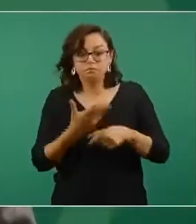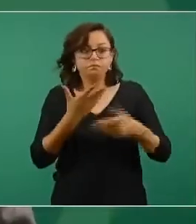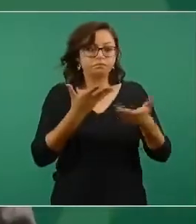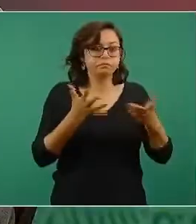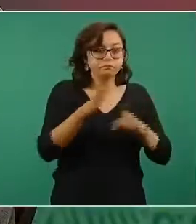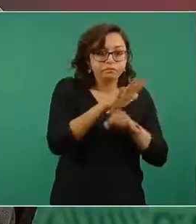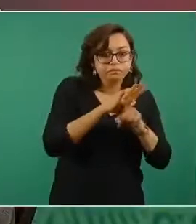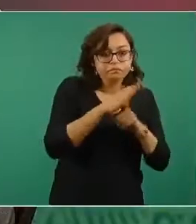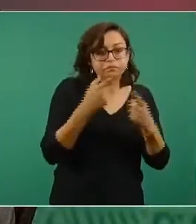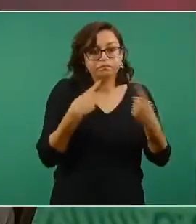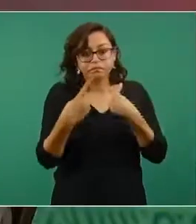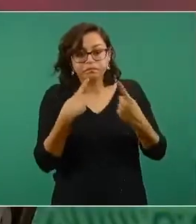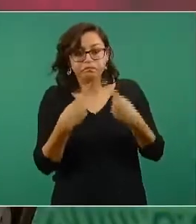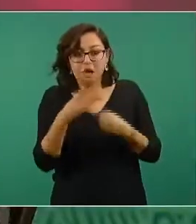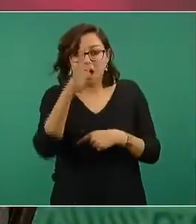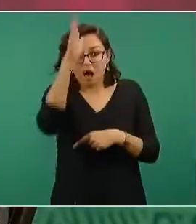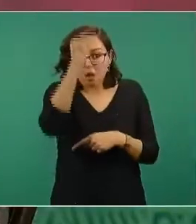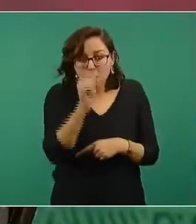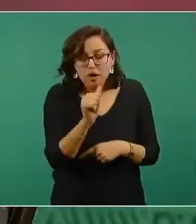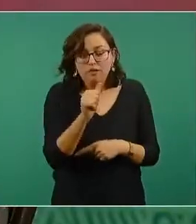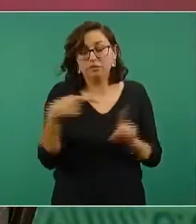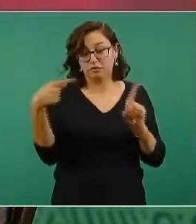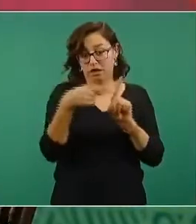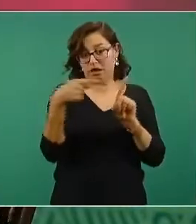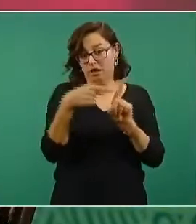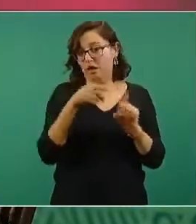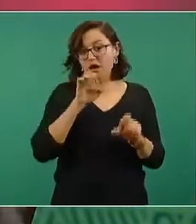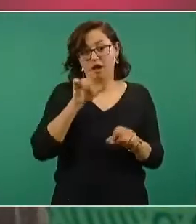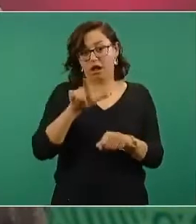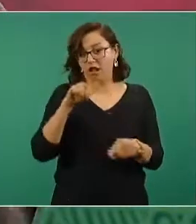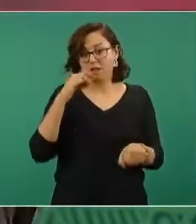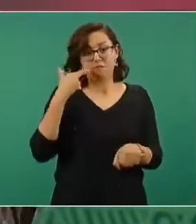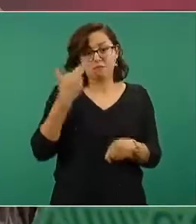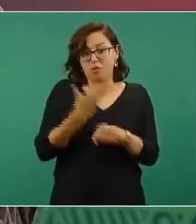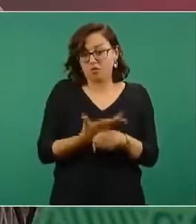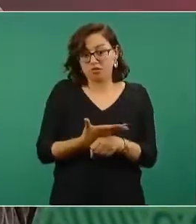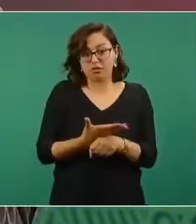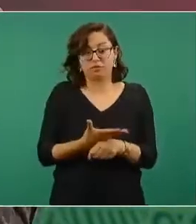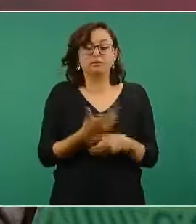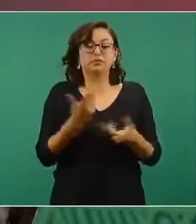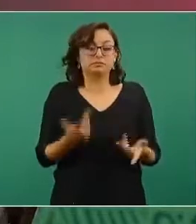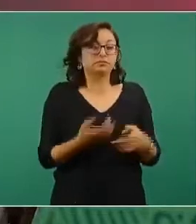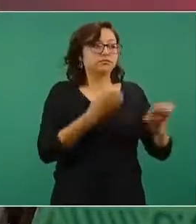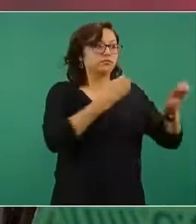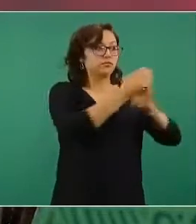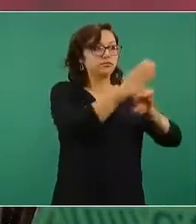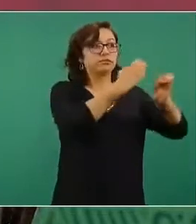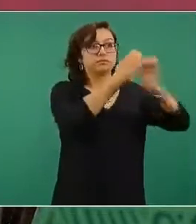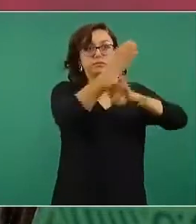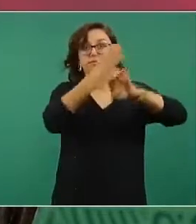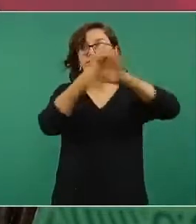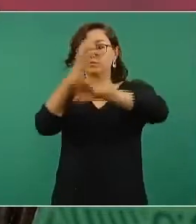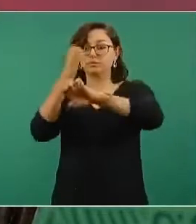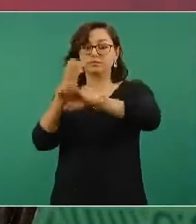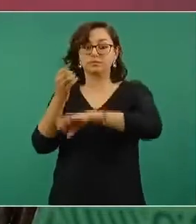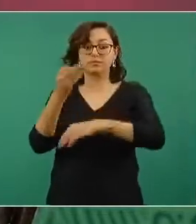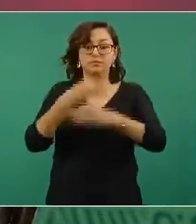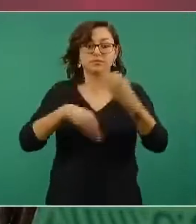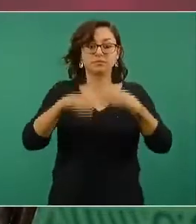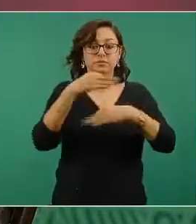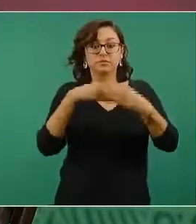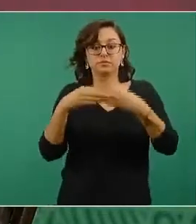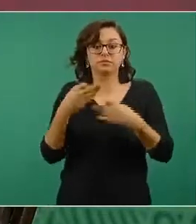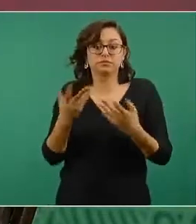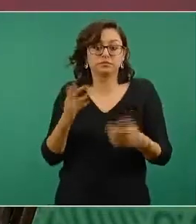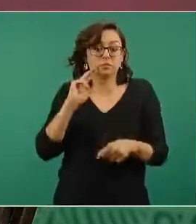este consenso es eso. Y ahora, en general, y eso ha pasado en todos los estados, pues la operación se hace con la Secretaría